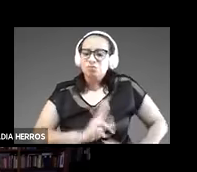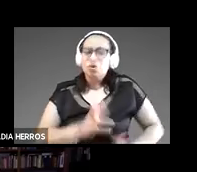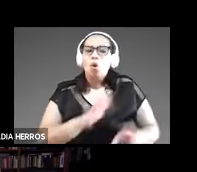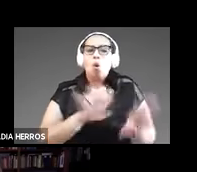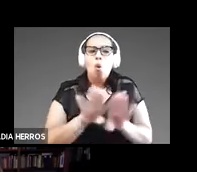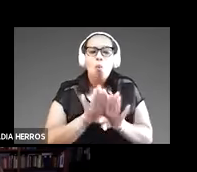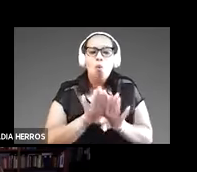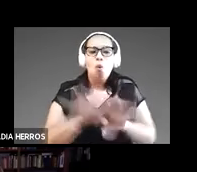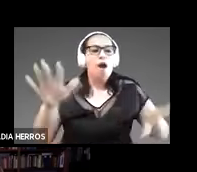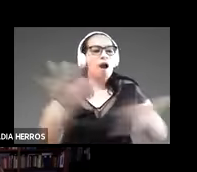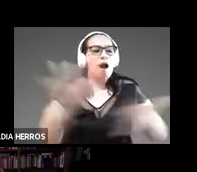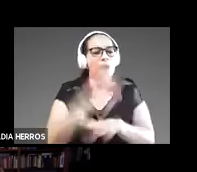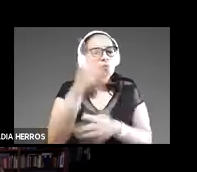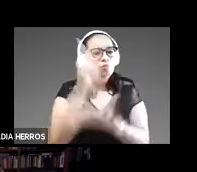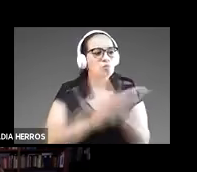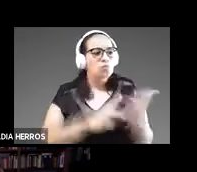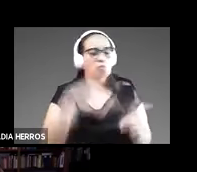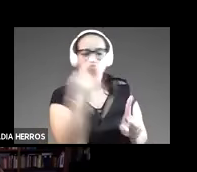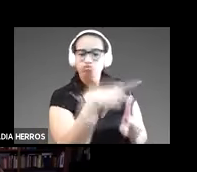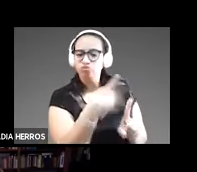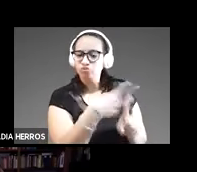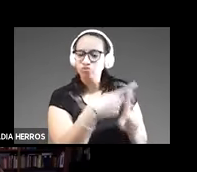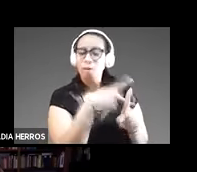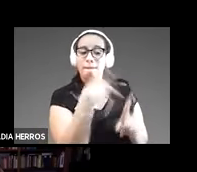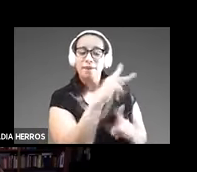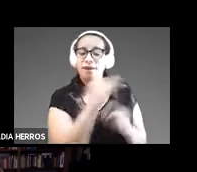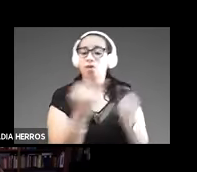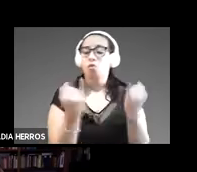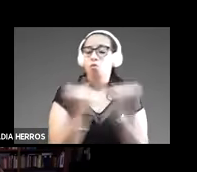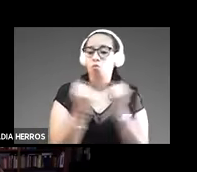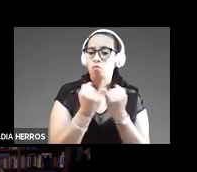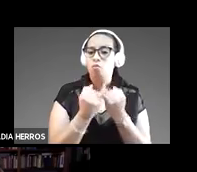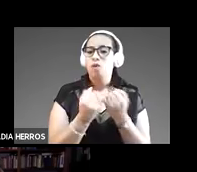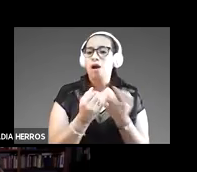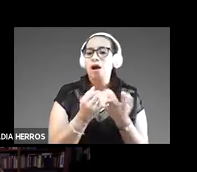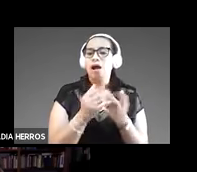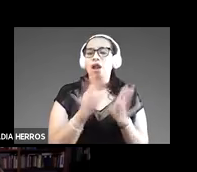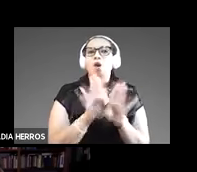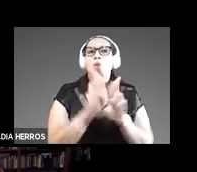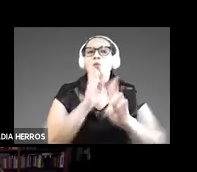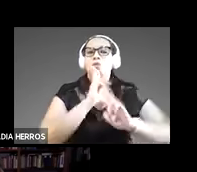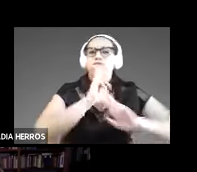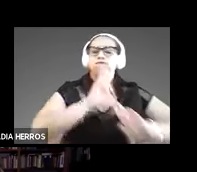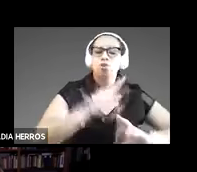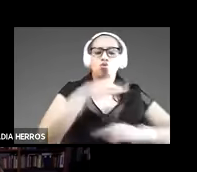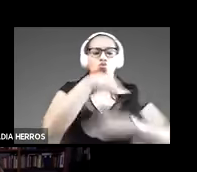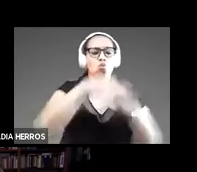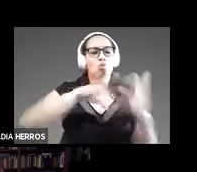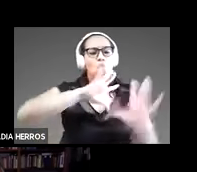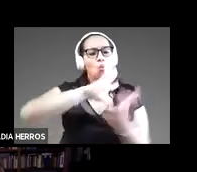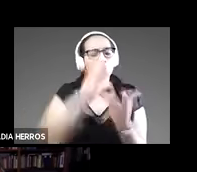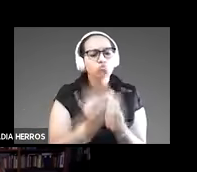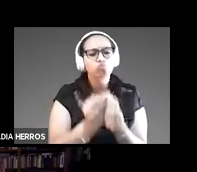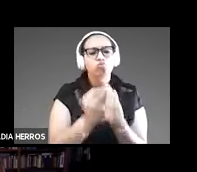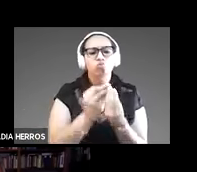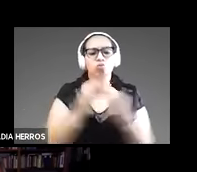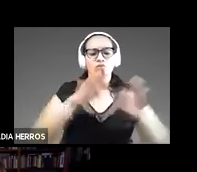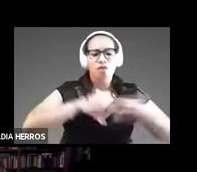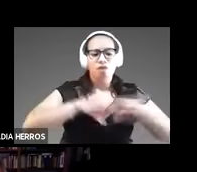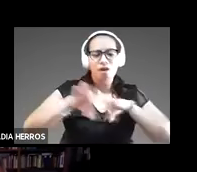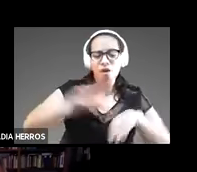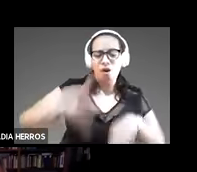en sí, pero también es un resultado de todo el gobierno y de todo el trabajo conjunto de